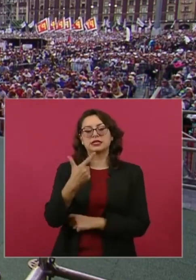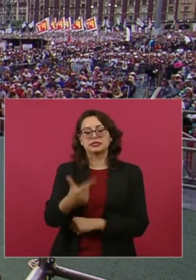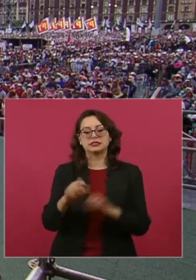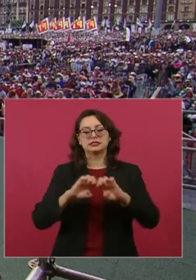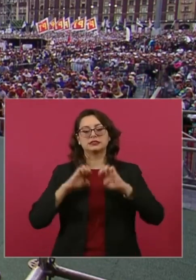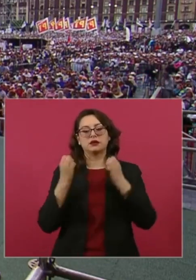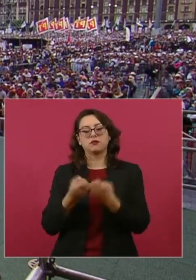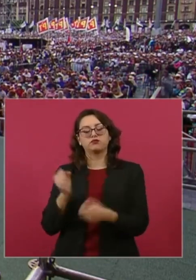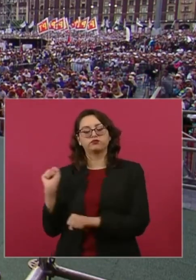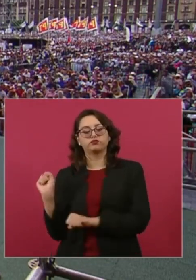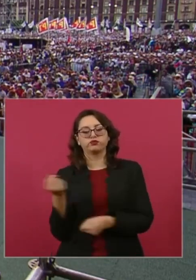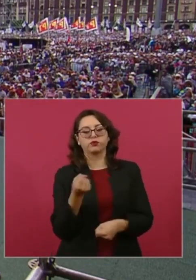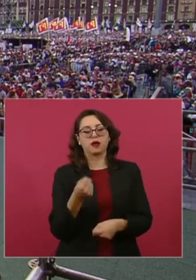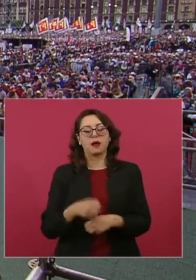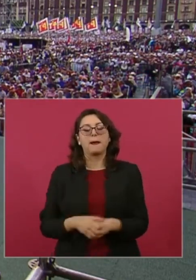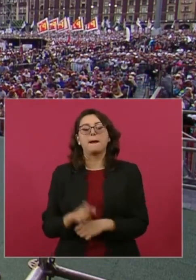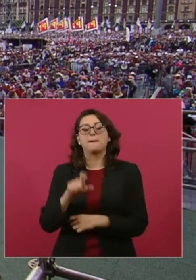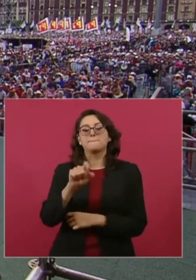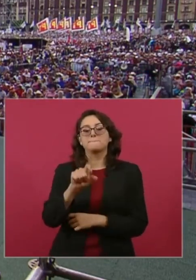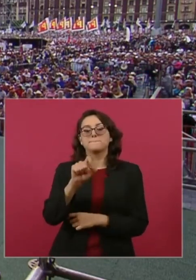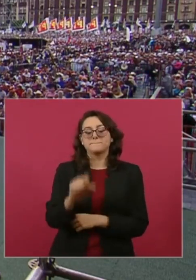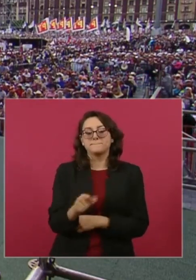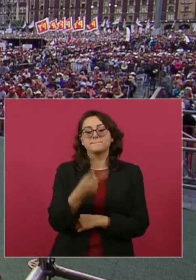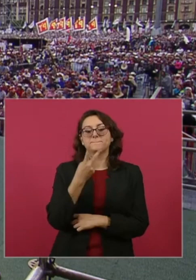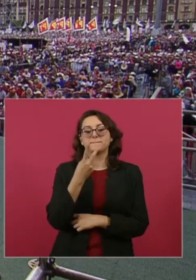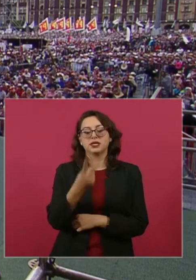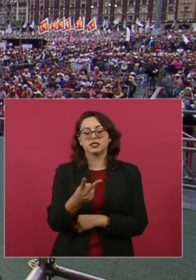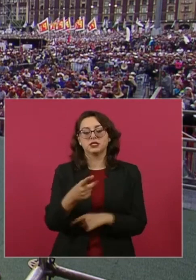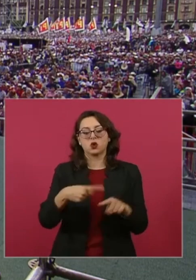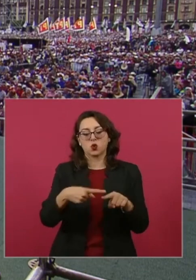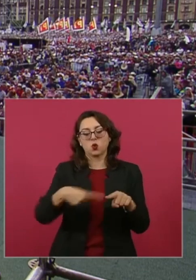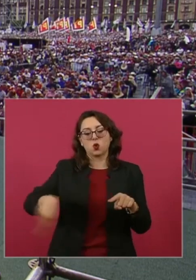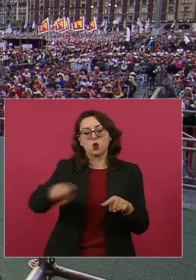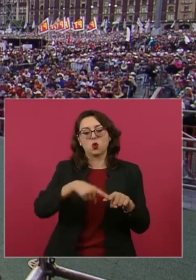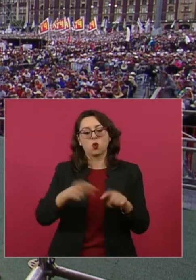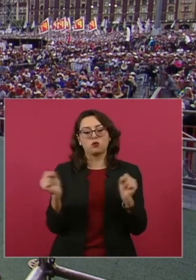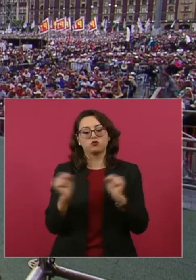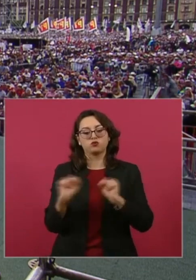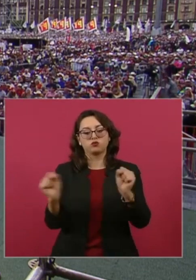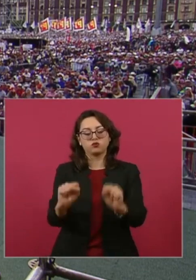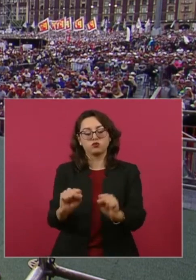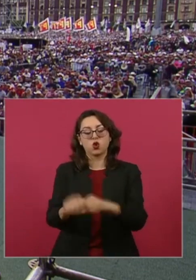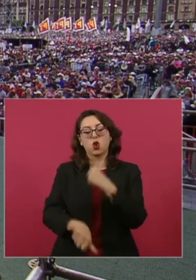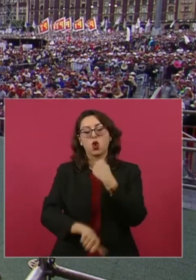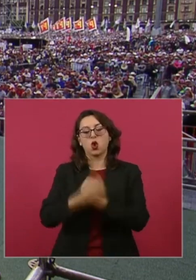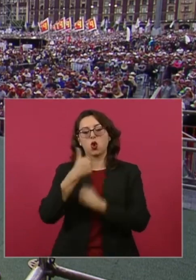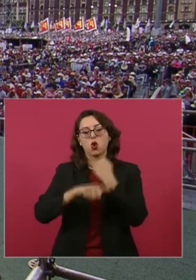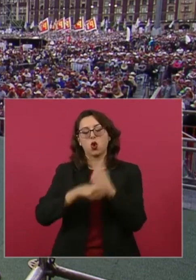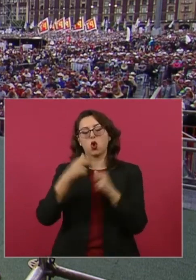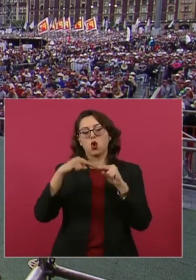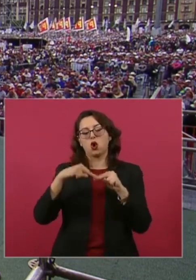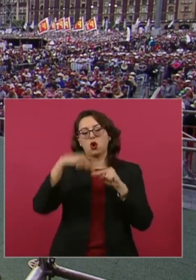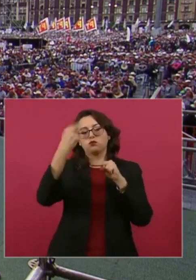béisbol, 24 pistas de atletismo y 11 albercas